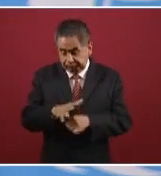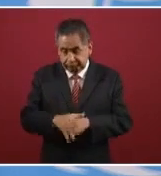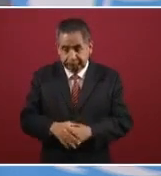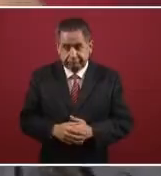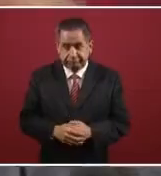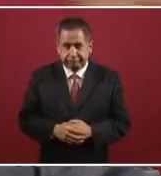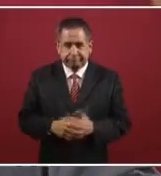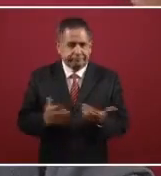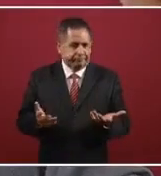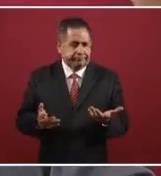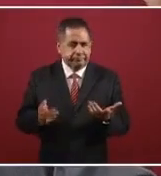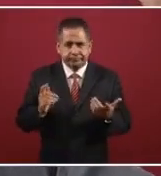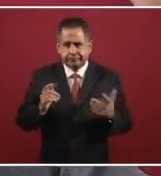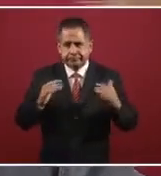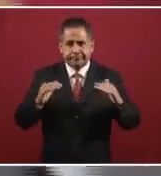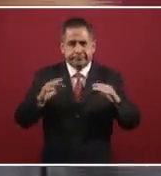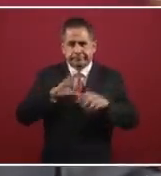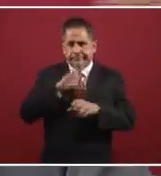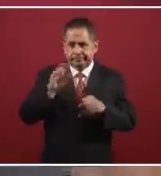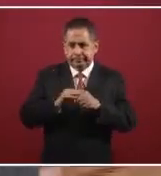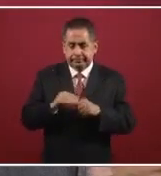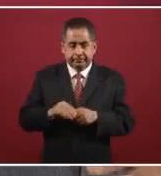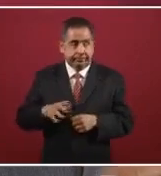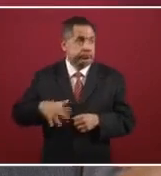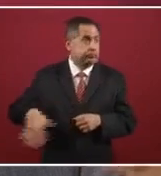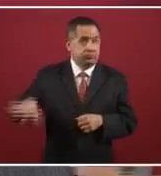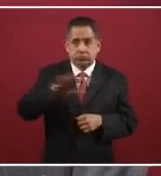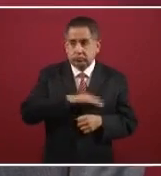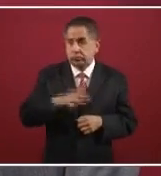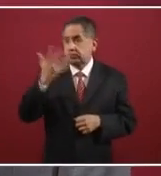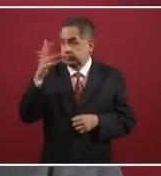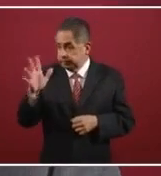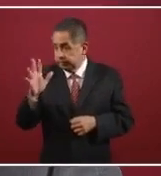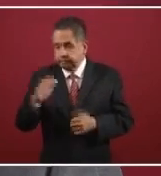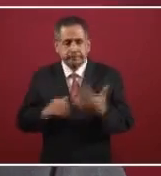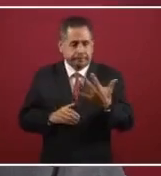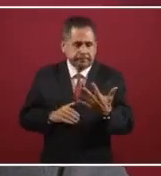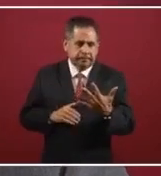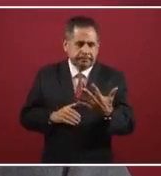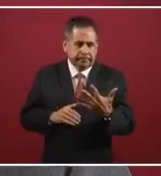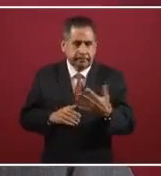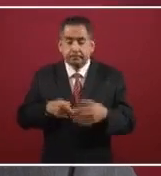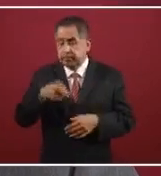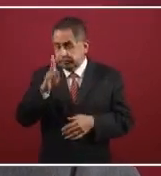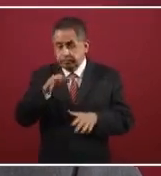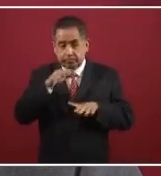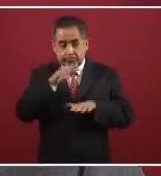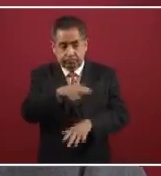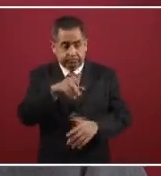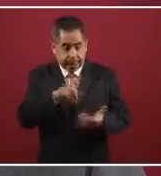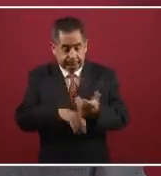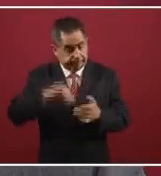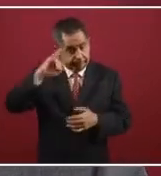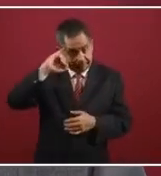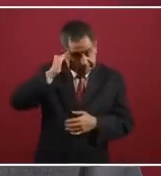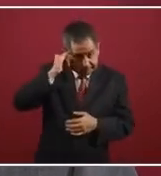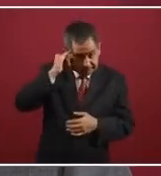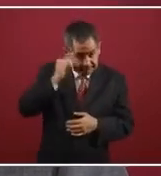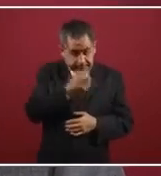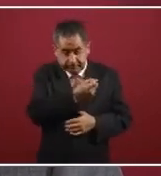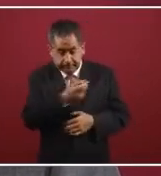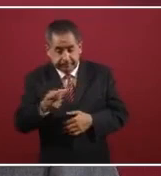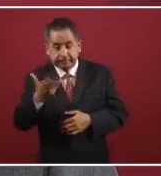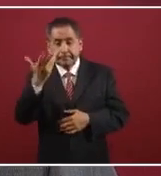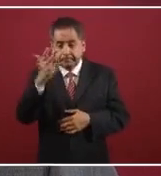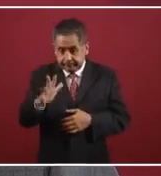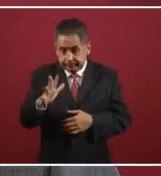En lo general, repito, 5 de cada 10 en lo que tiene que ver con los indígenas,